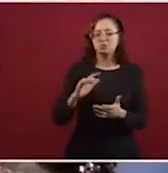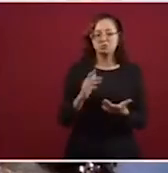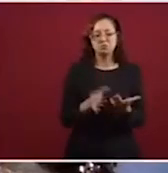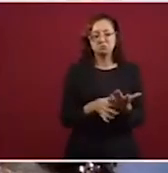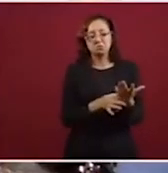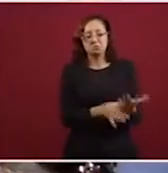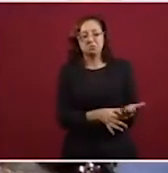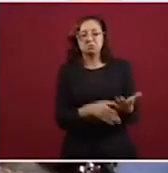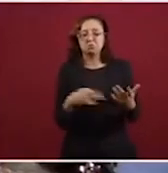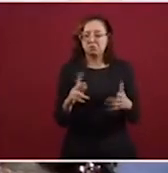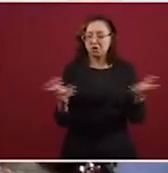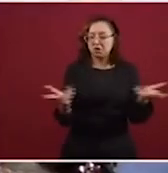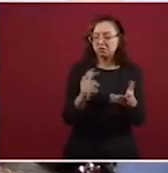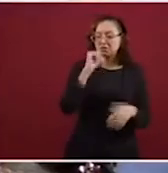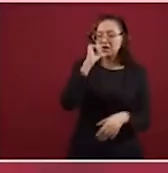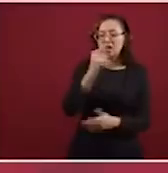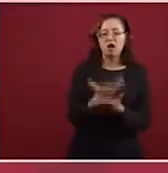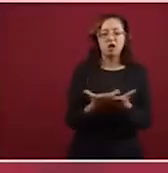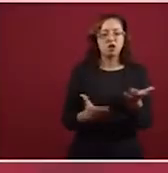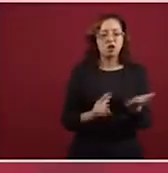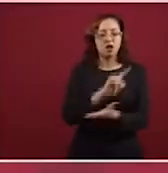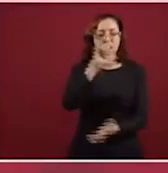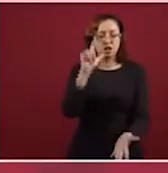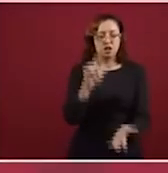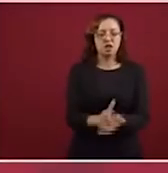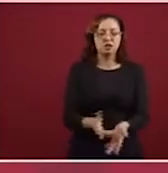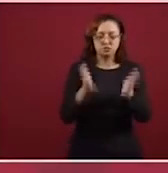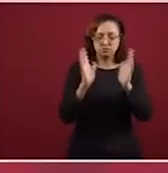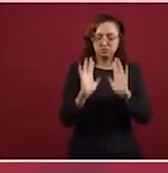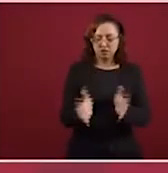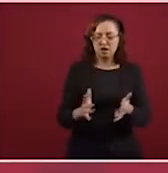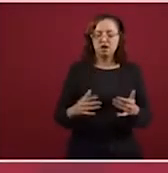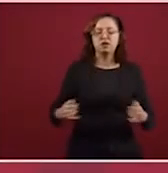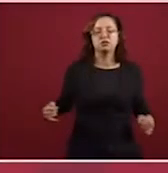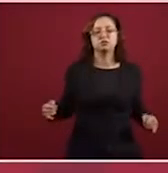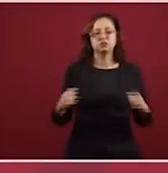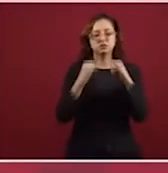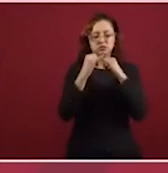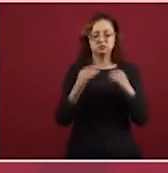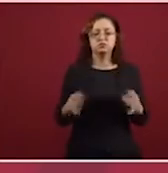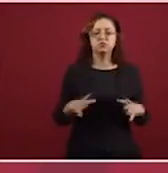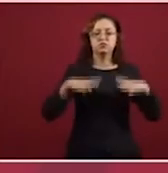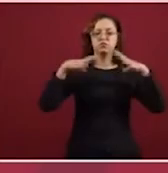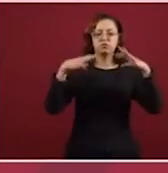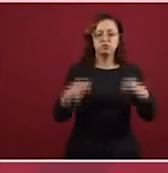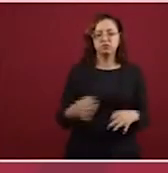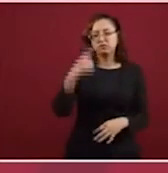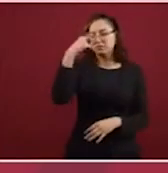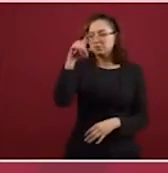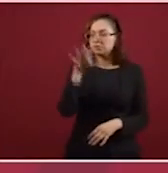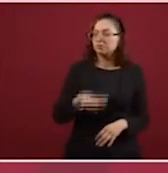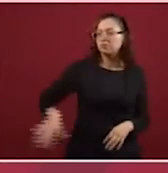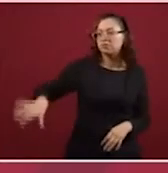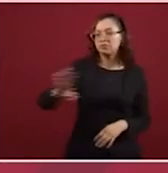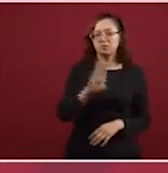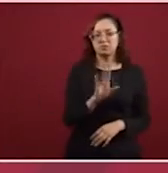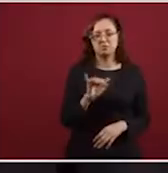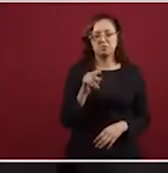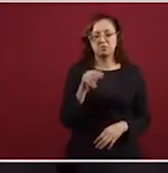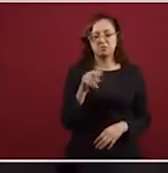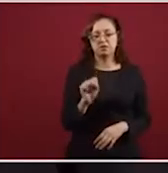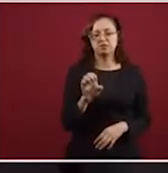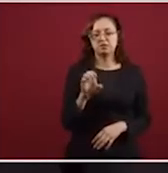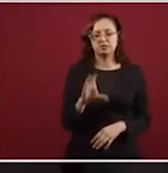para crear el Instituto de Salud para el Bienestar y va a